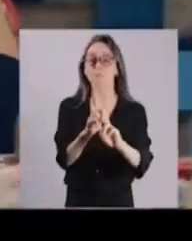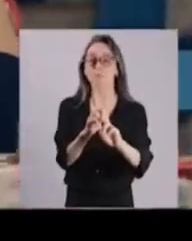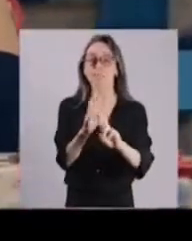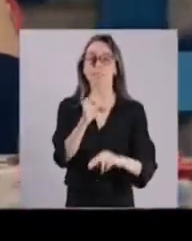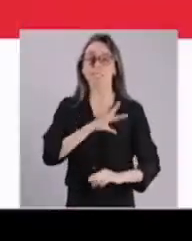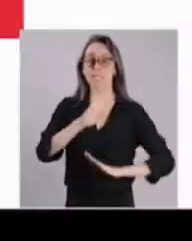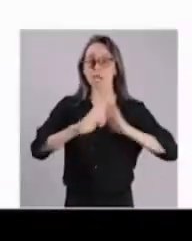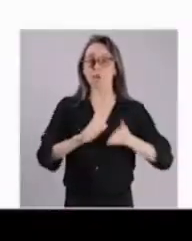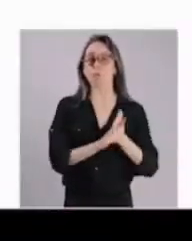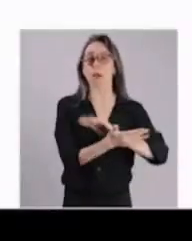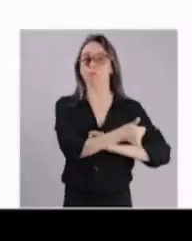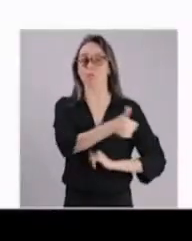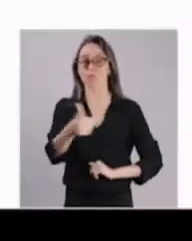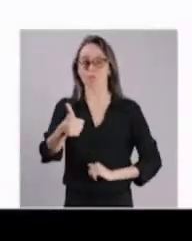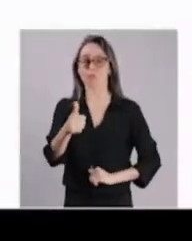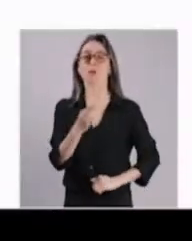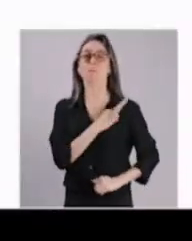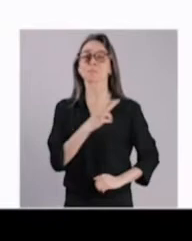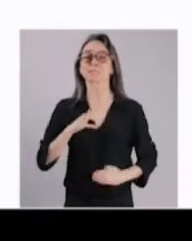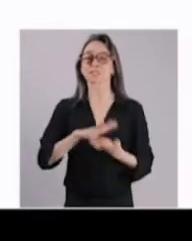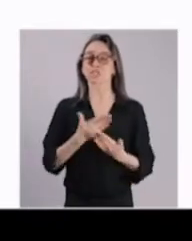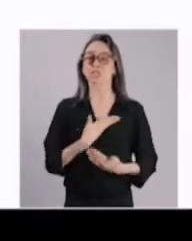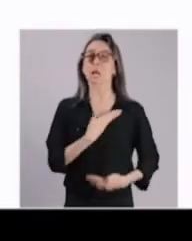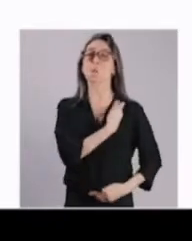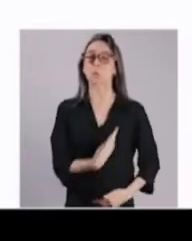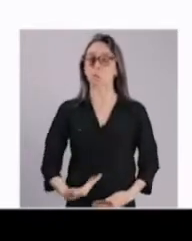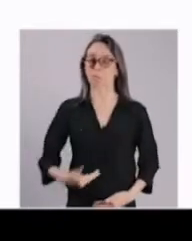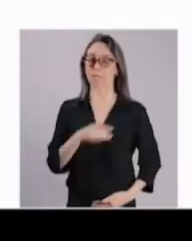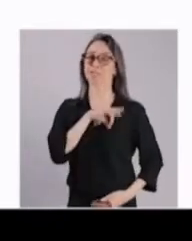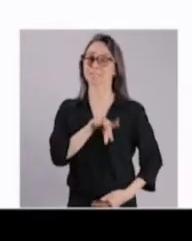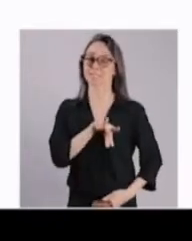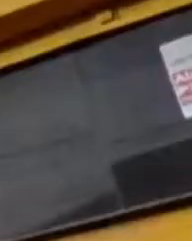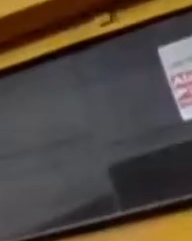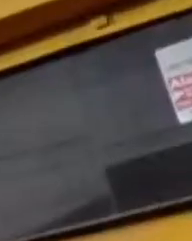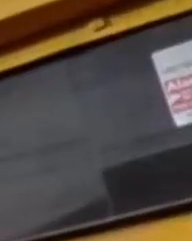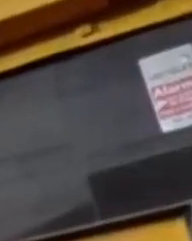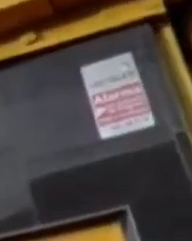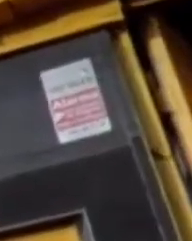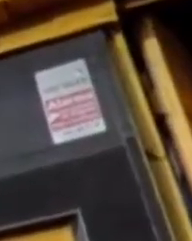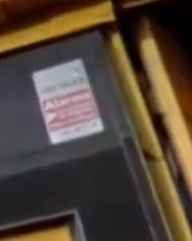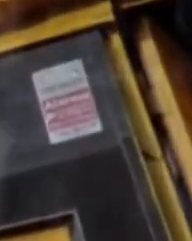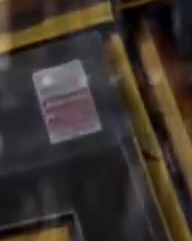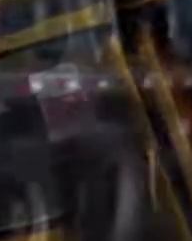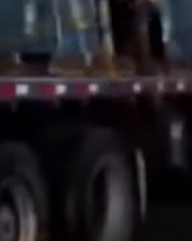Salud Responde. Chile lo cuidamos todos. Ministerio de Salud. Gobierno de Chile.